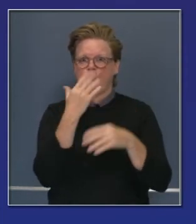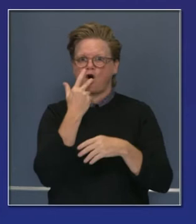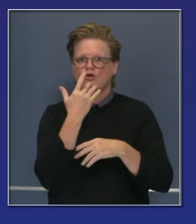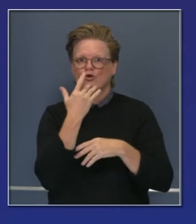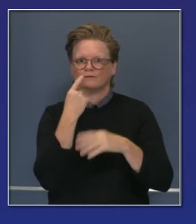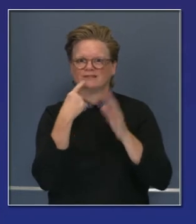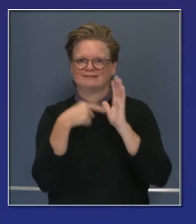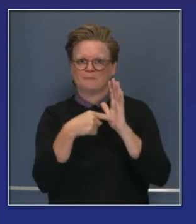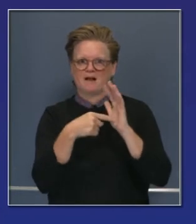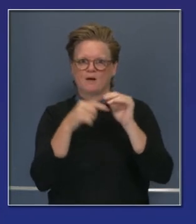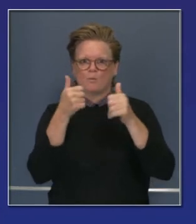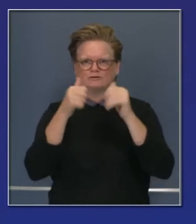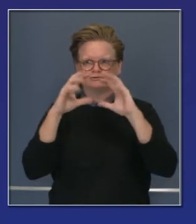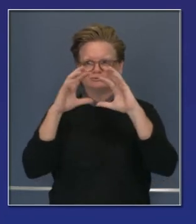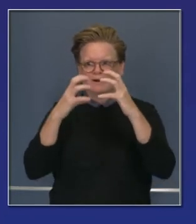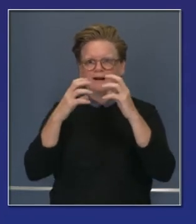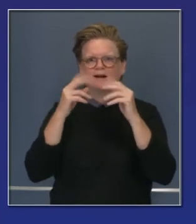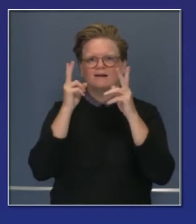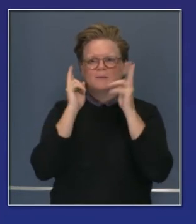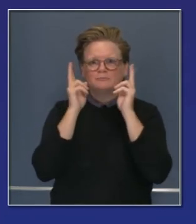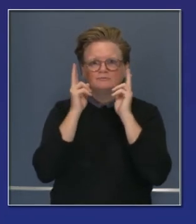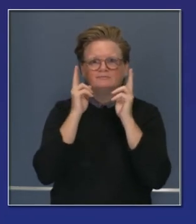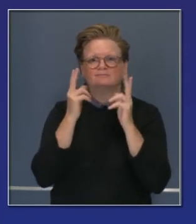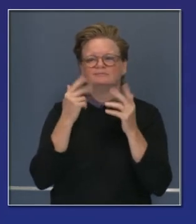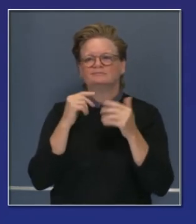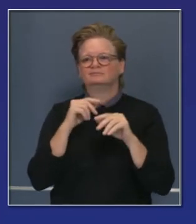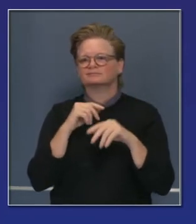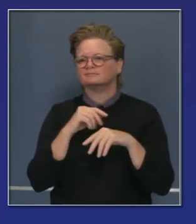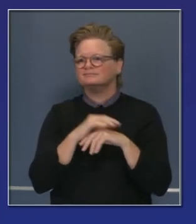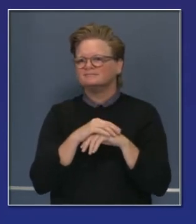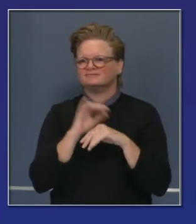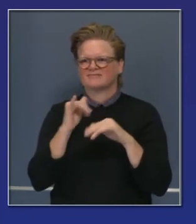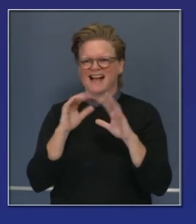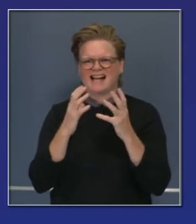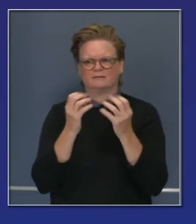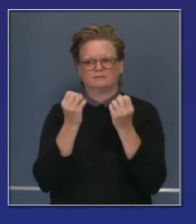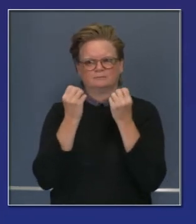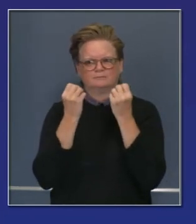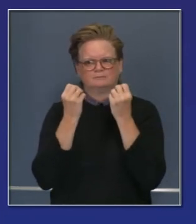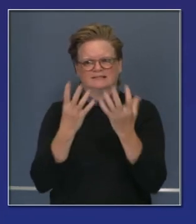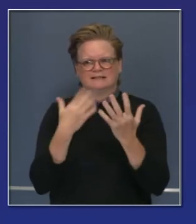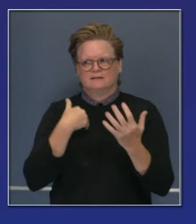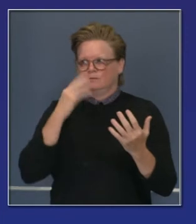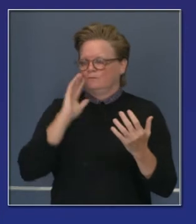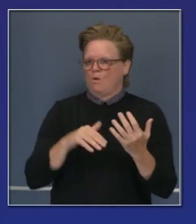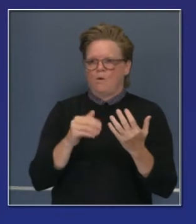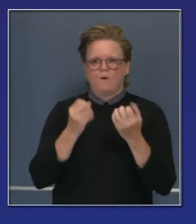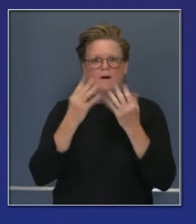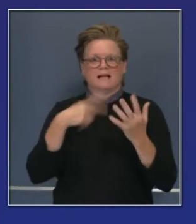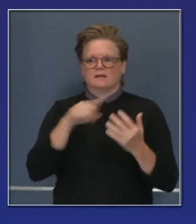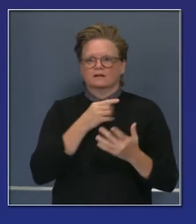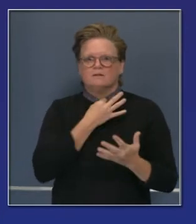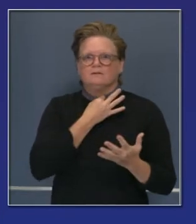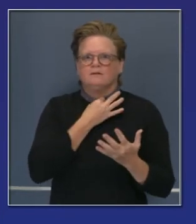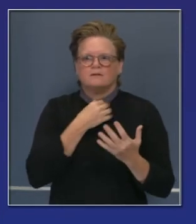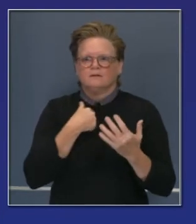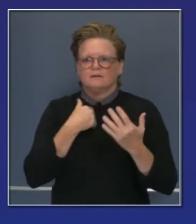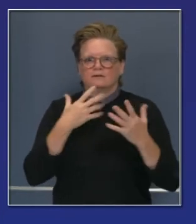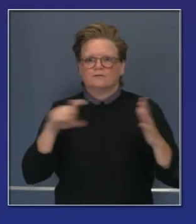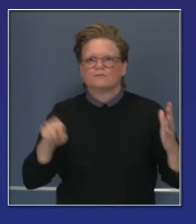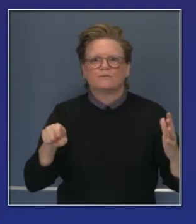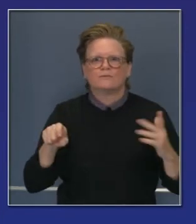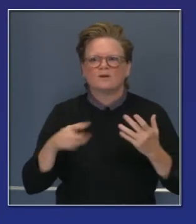Aquí usamos en este ejemplo peluquerías es uno